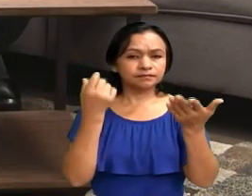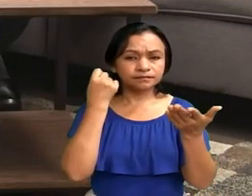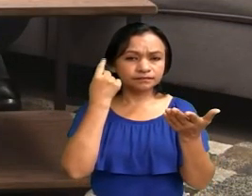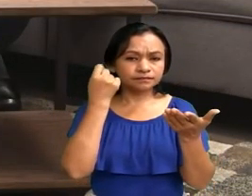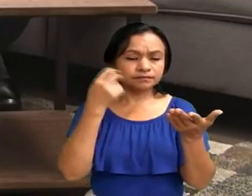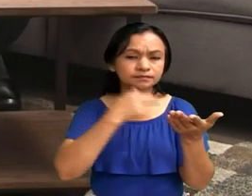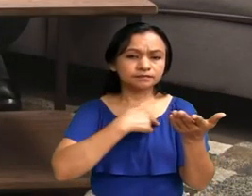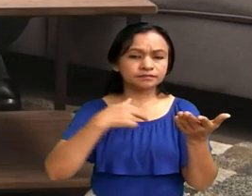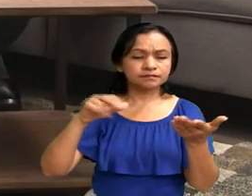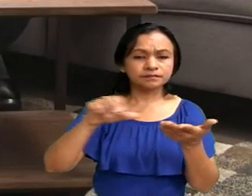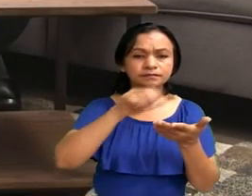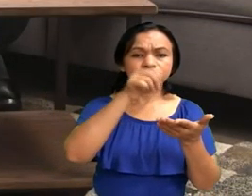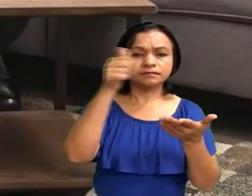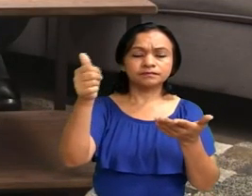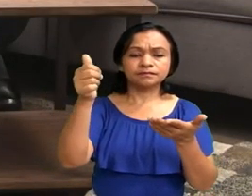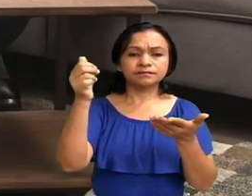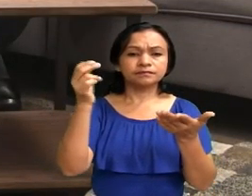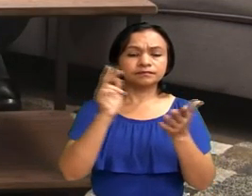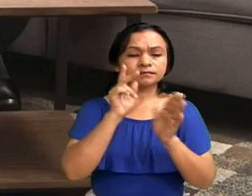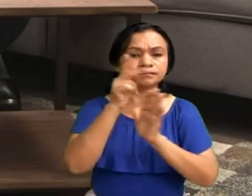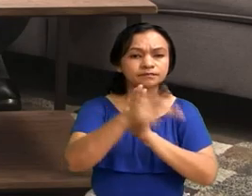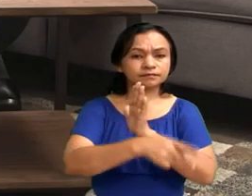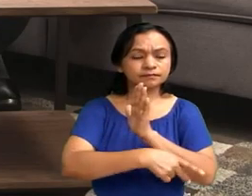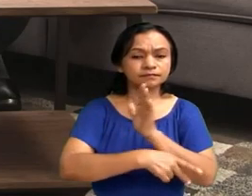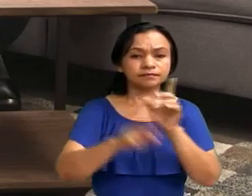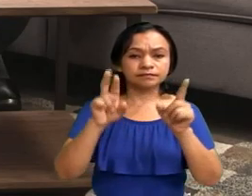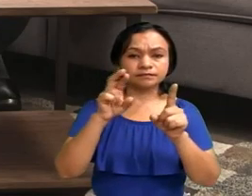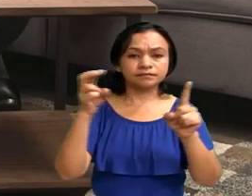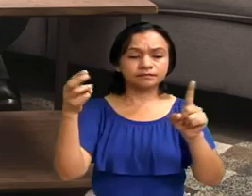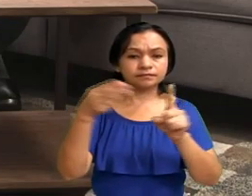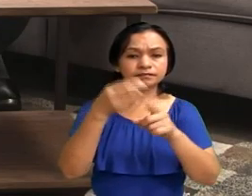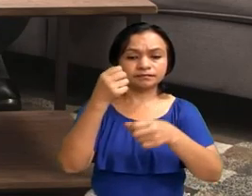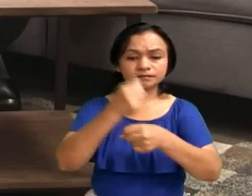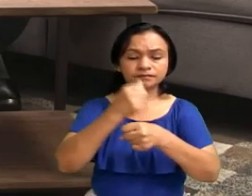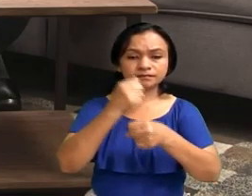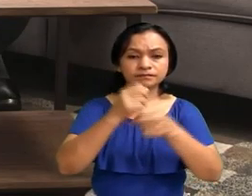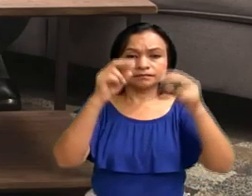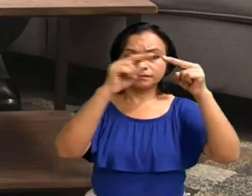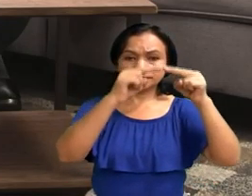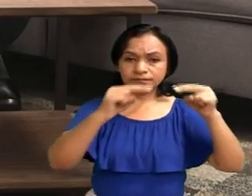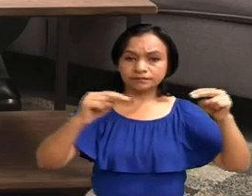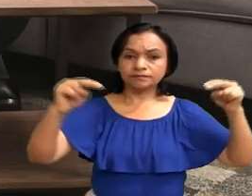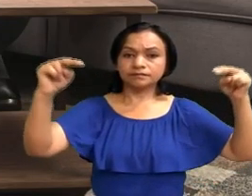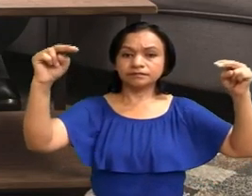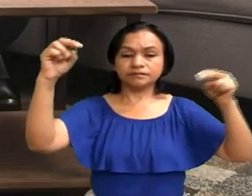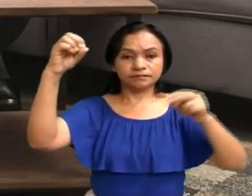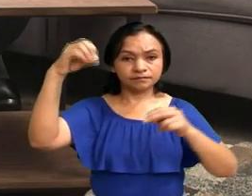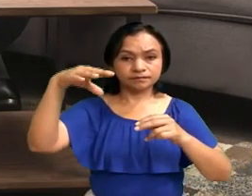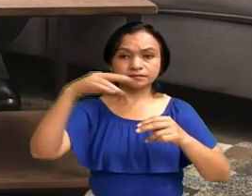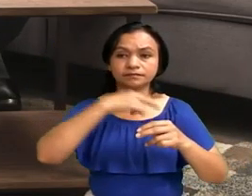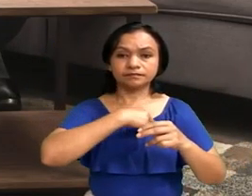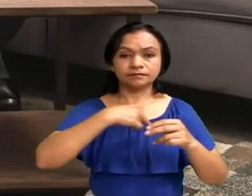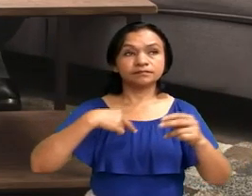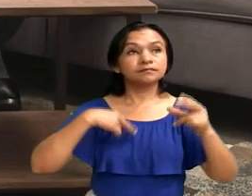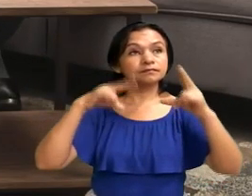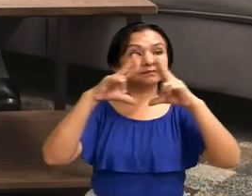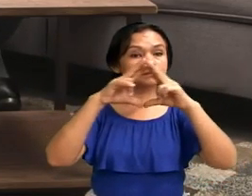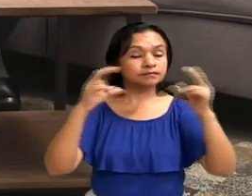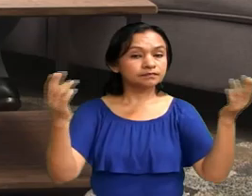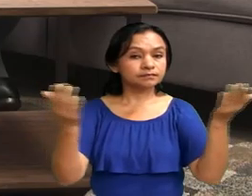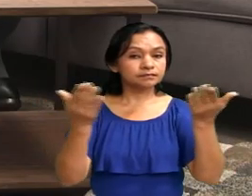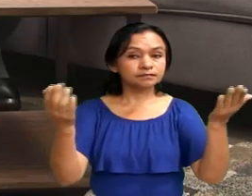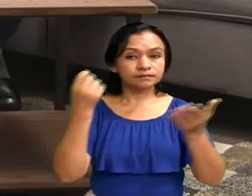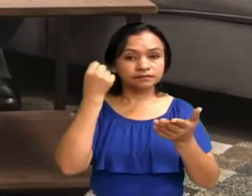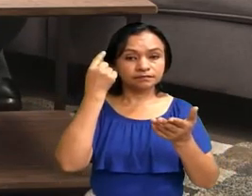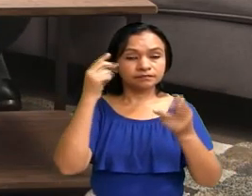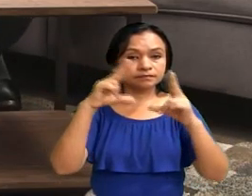de eso con las otras entidades de la región que trabajan también en la transmisión eléctrica, en la generación de energía eléctrica? ¿Cómo se entiende